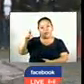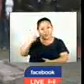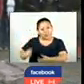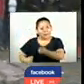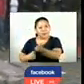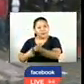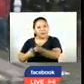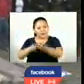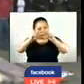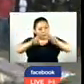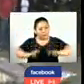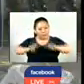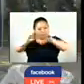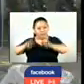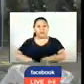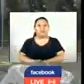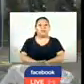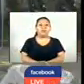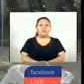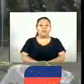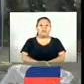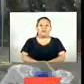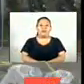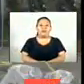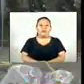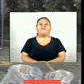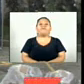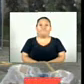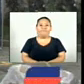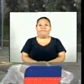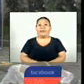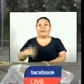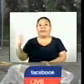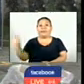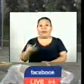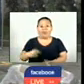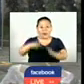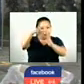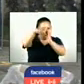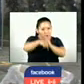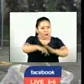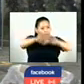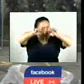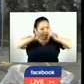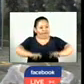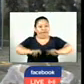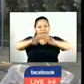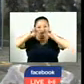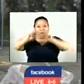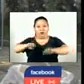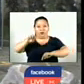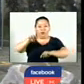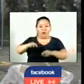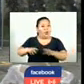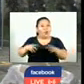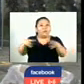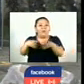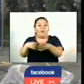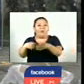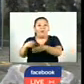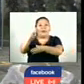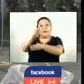estos delitos Para realizar un abordaje integral de las diferentes expresiones del crimen organizado